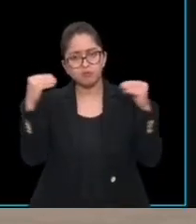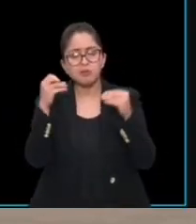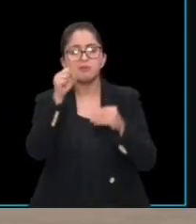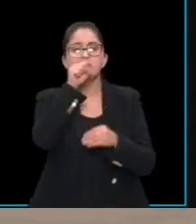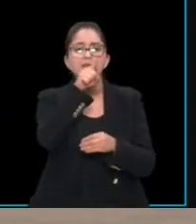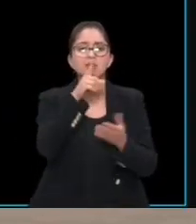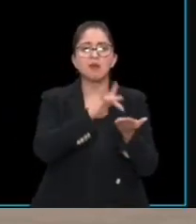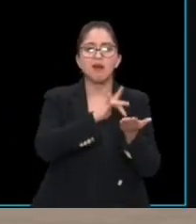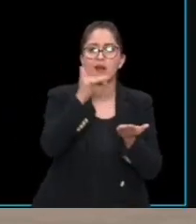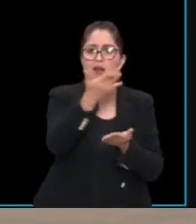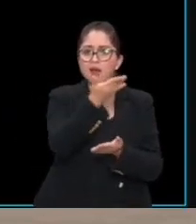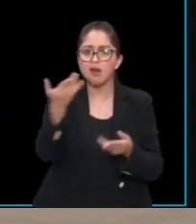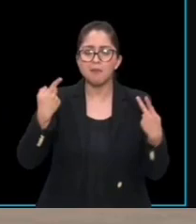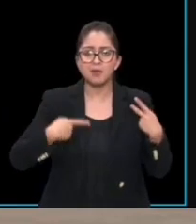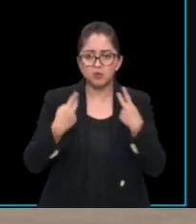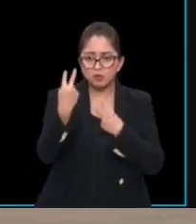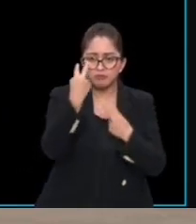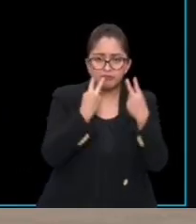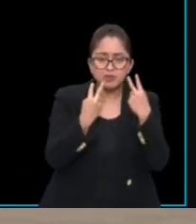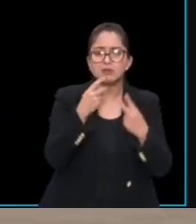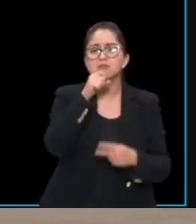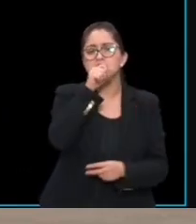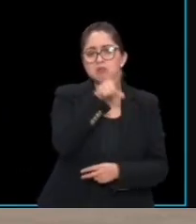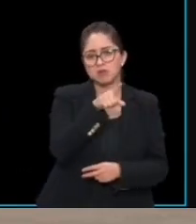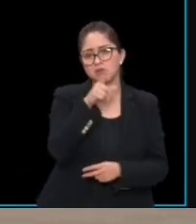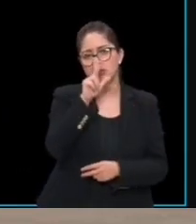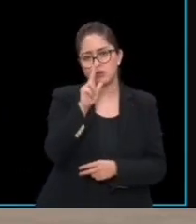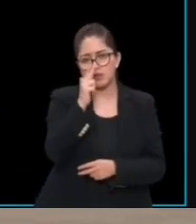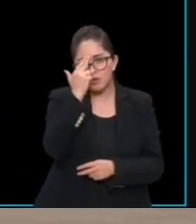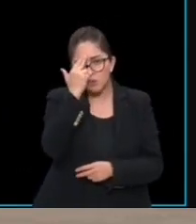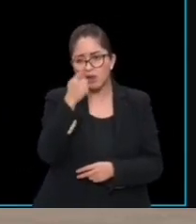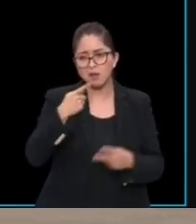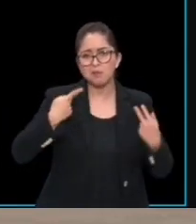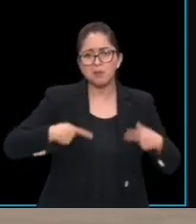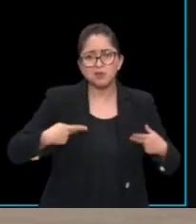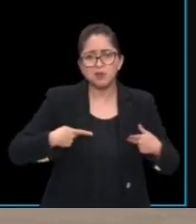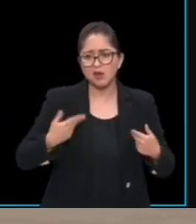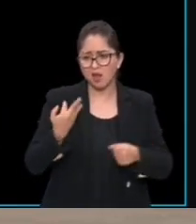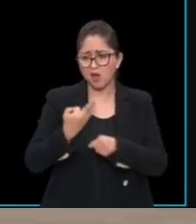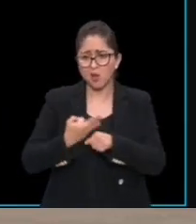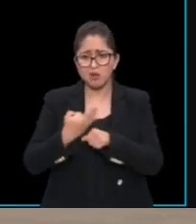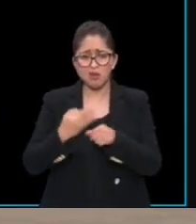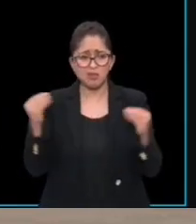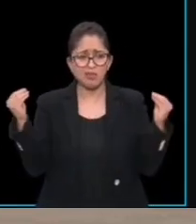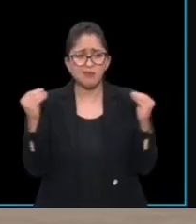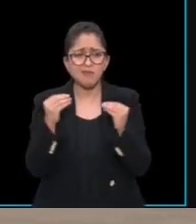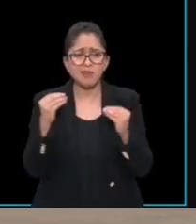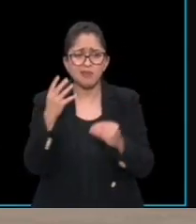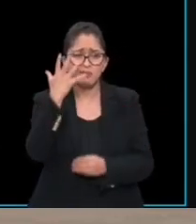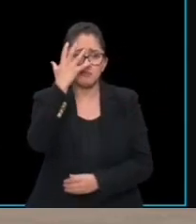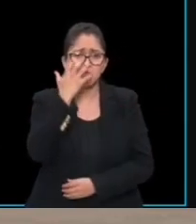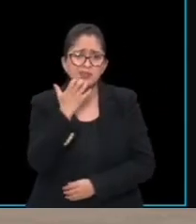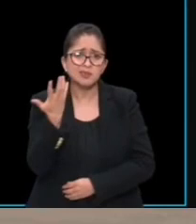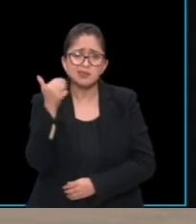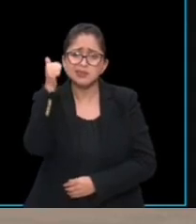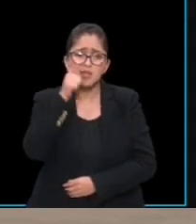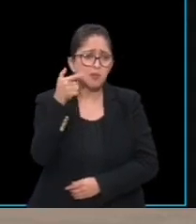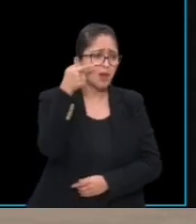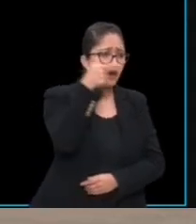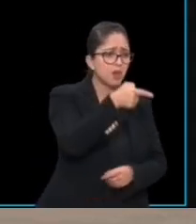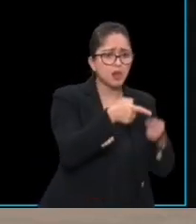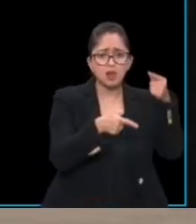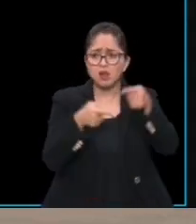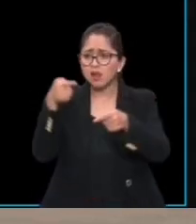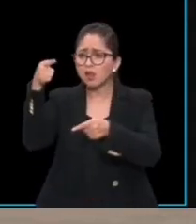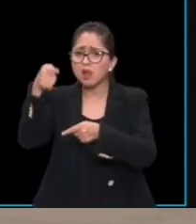viendo, decirles, recordarles a toda la gente que pues este debate llega a ser muy triste, porque parece que es únicamente un señalamiento de dedos entre lo que